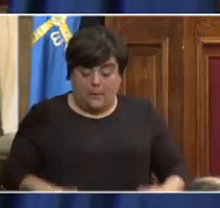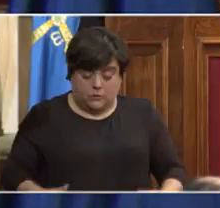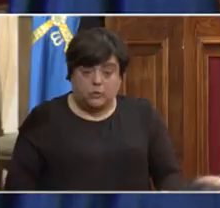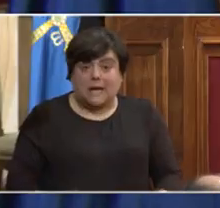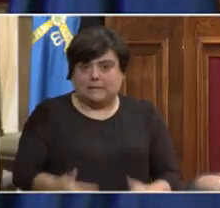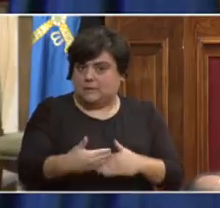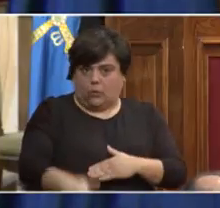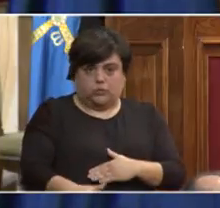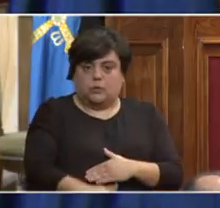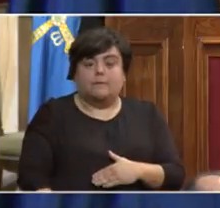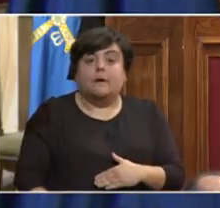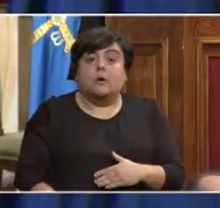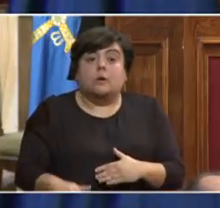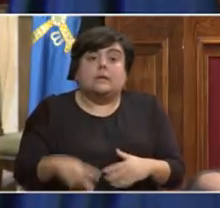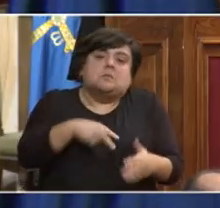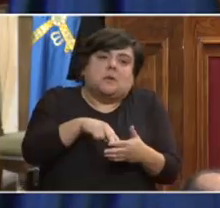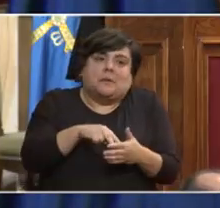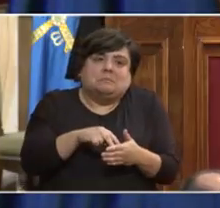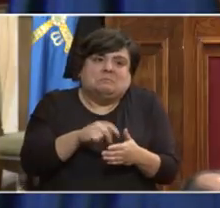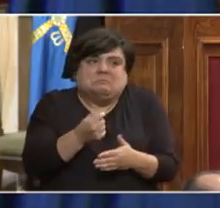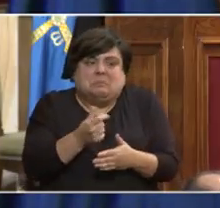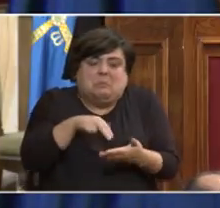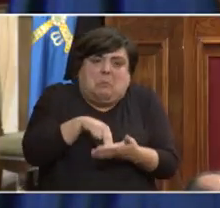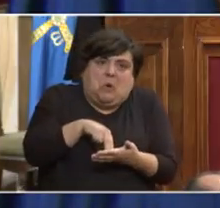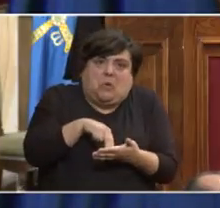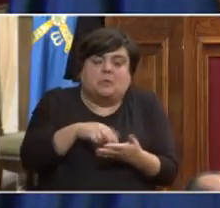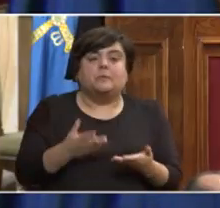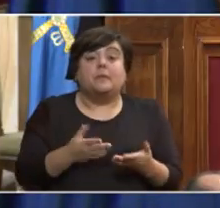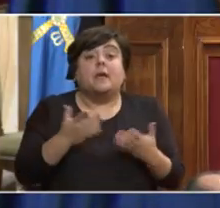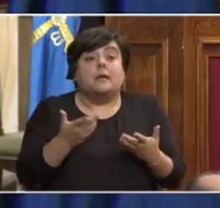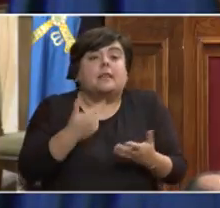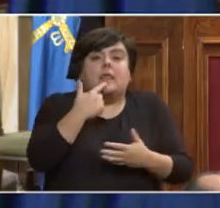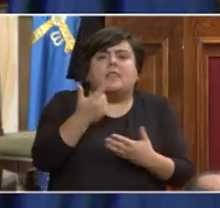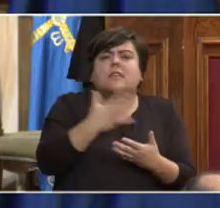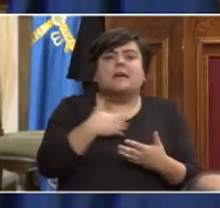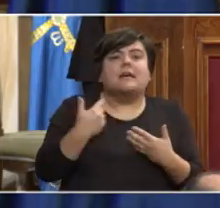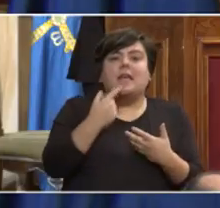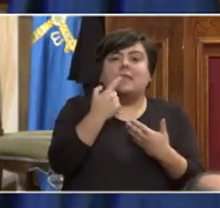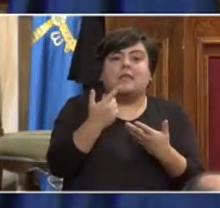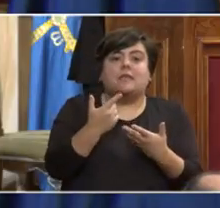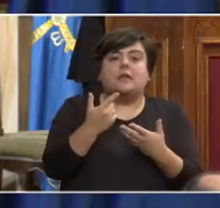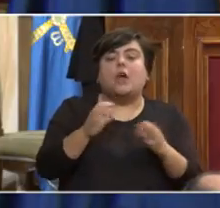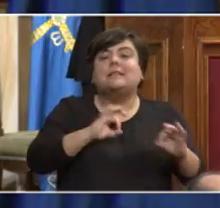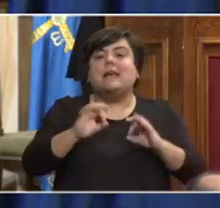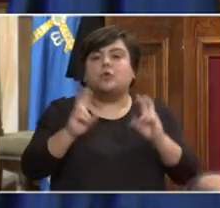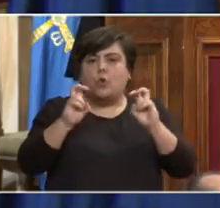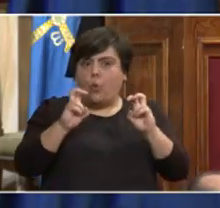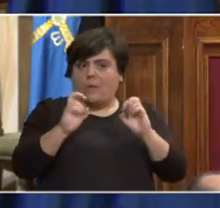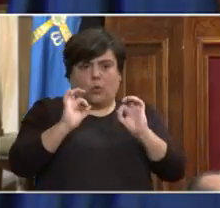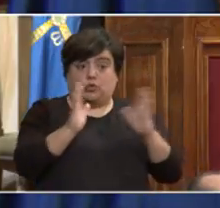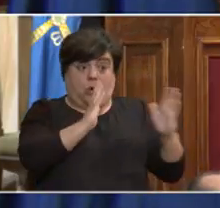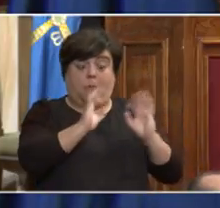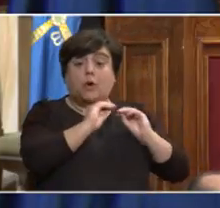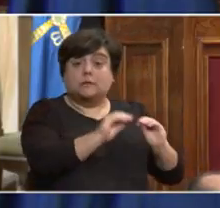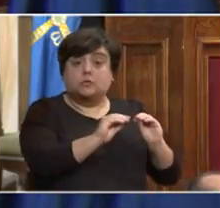pies y se movían más bien poco. Con el tratado pretendía reflejar un nuevo teatro para su tiempo y completamente disociado de